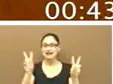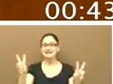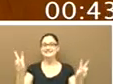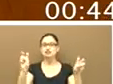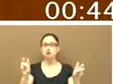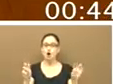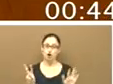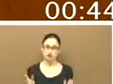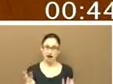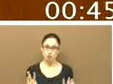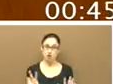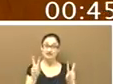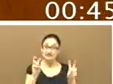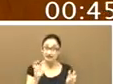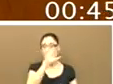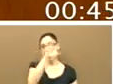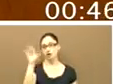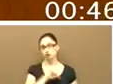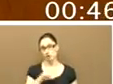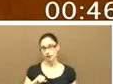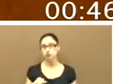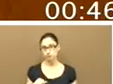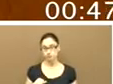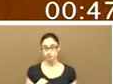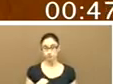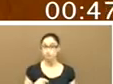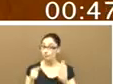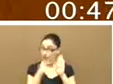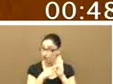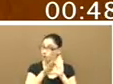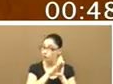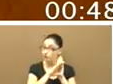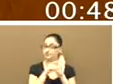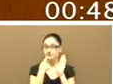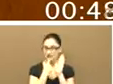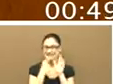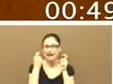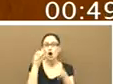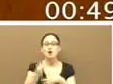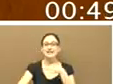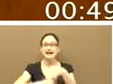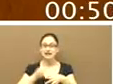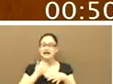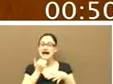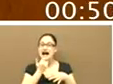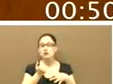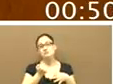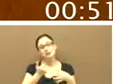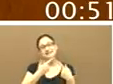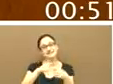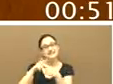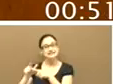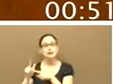que intenta armonizar una cosa que es muy diversa y cada vez tiene espacios comunes.